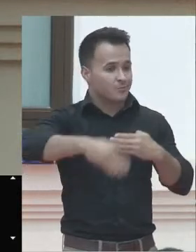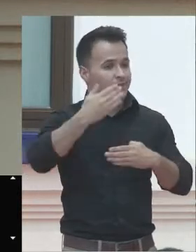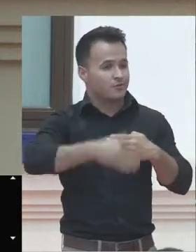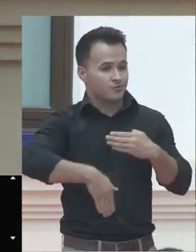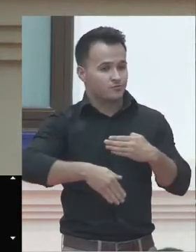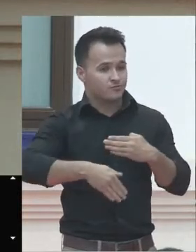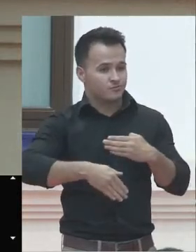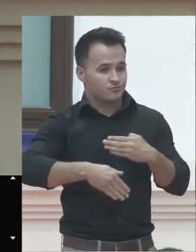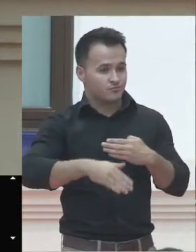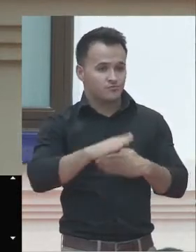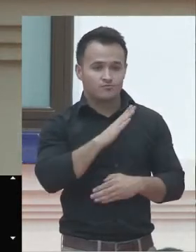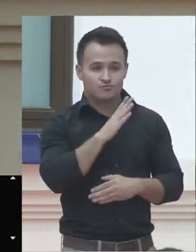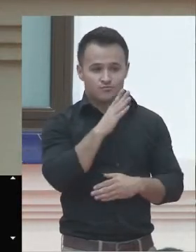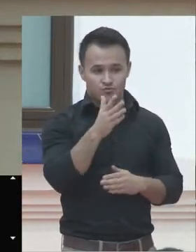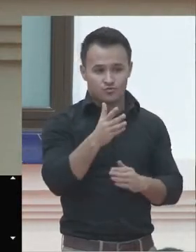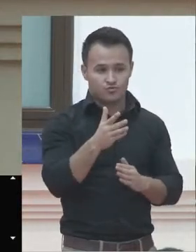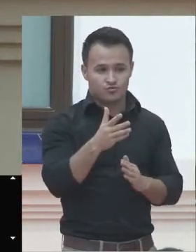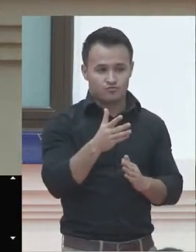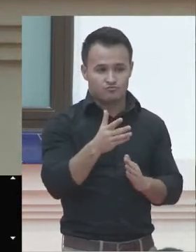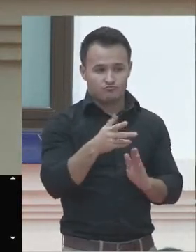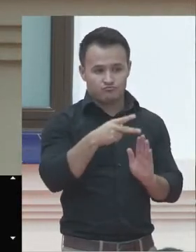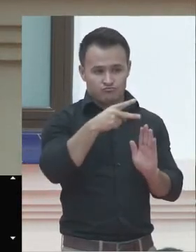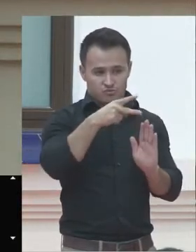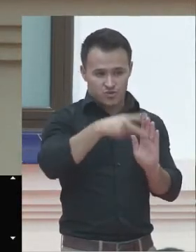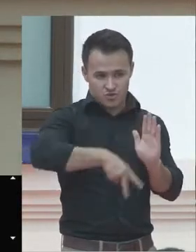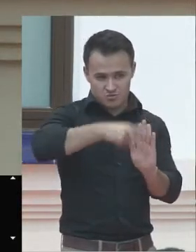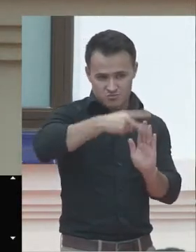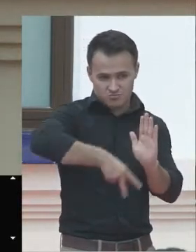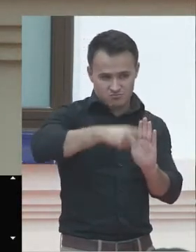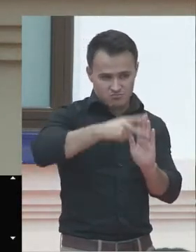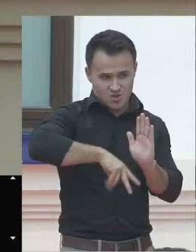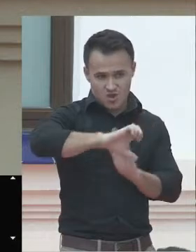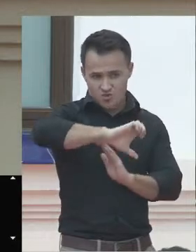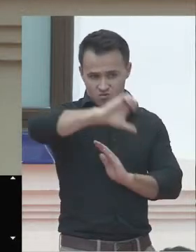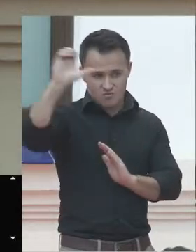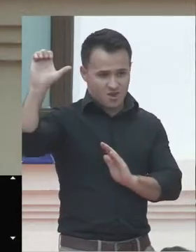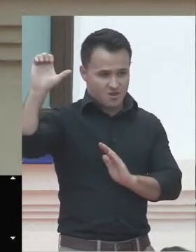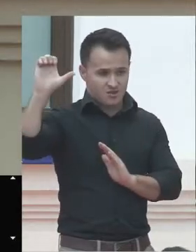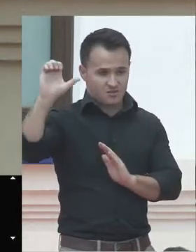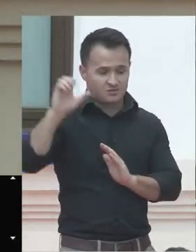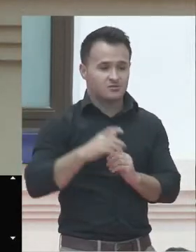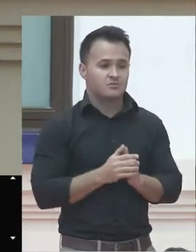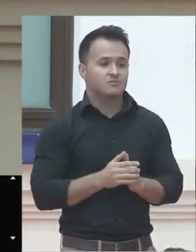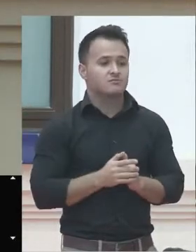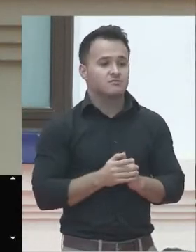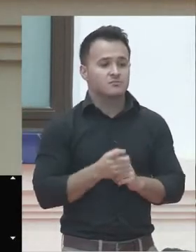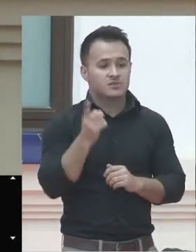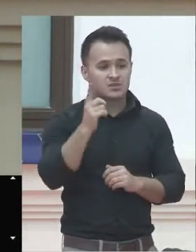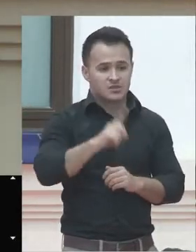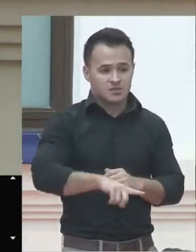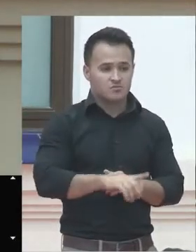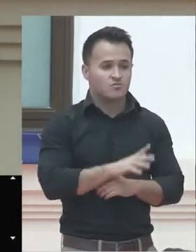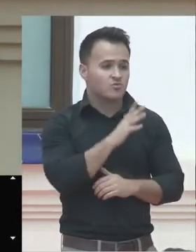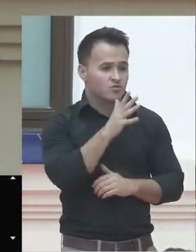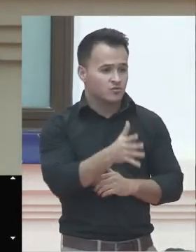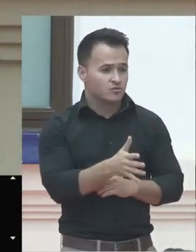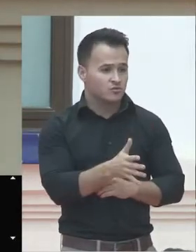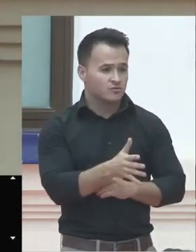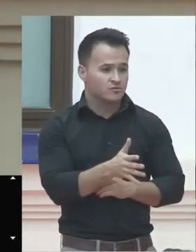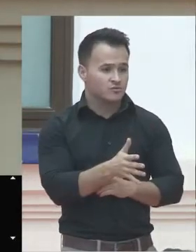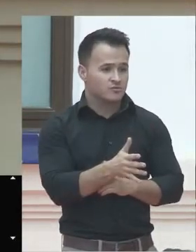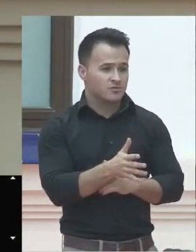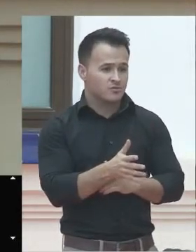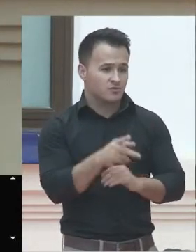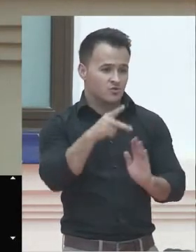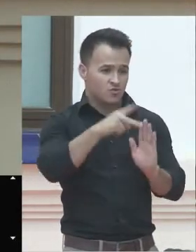limitados por la reglamentación, no ya española y europea, sino también por la regulación internacional. Con